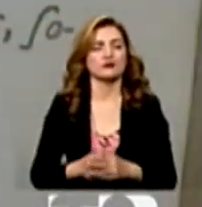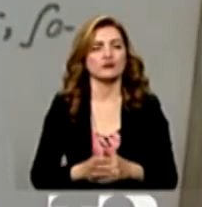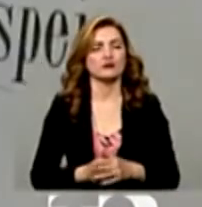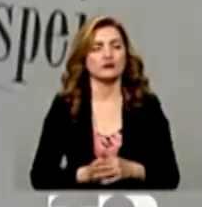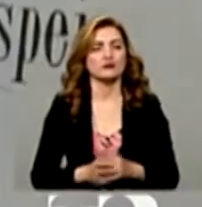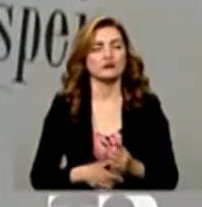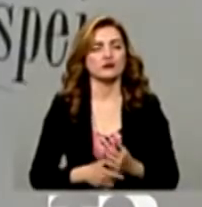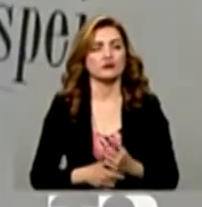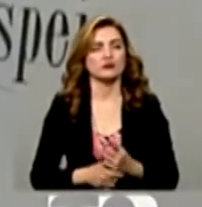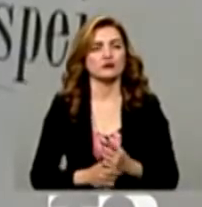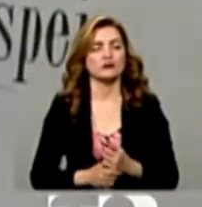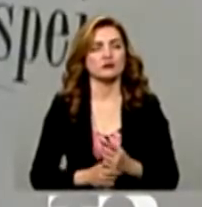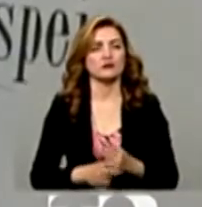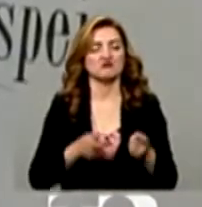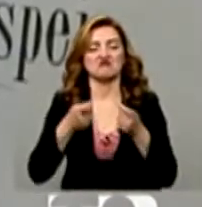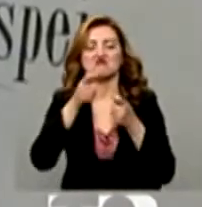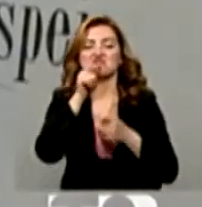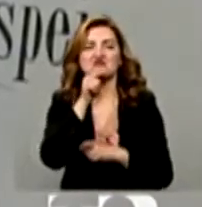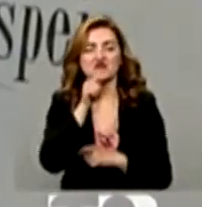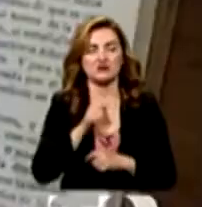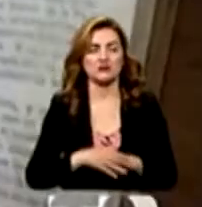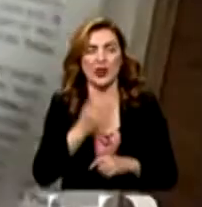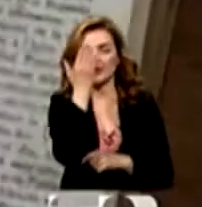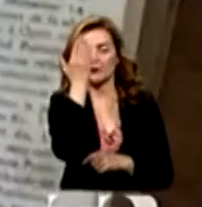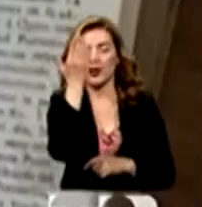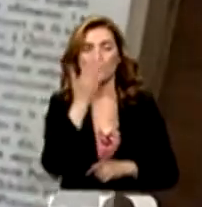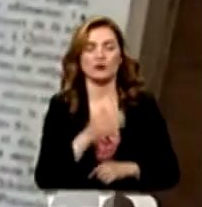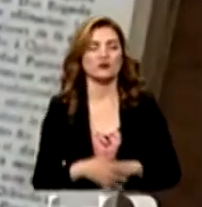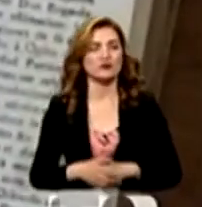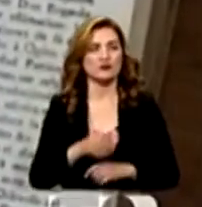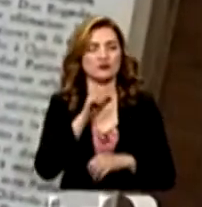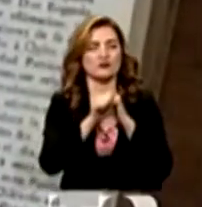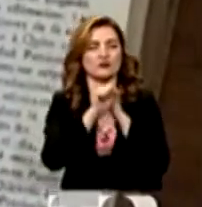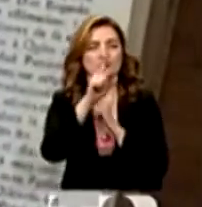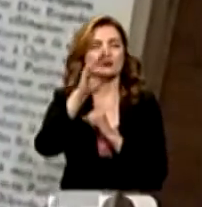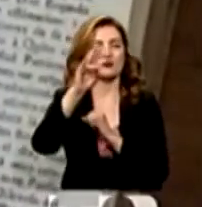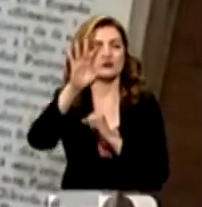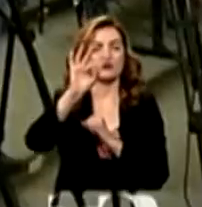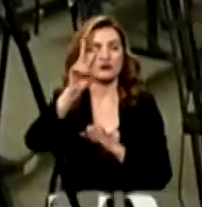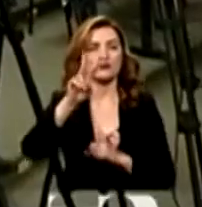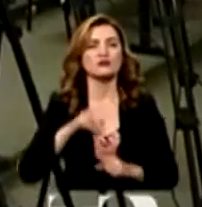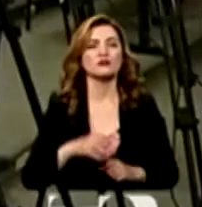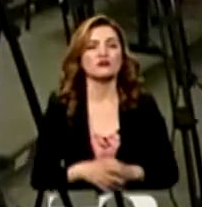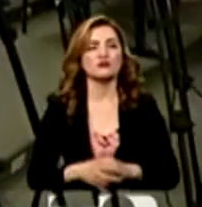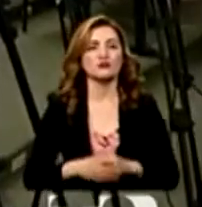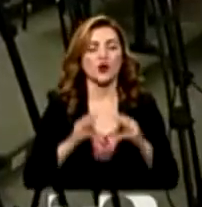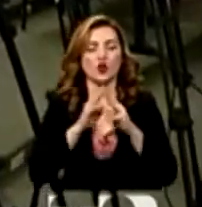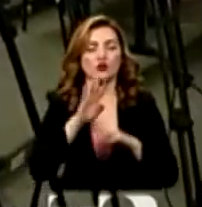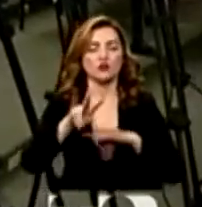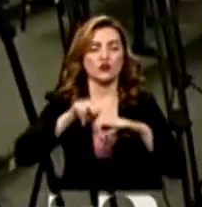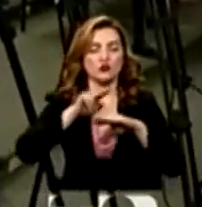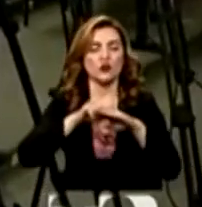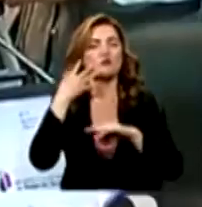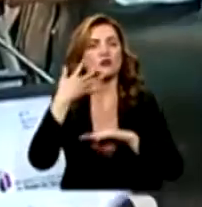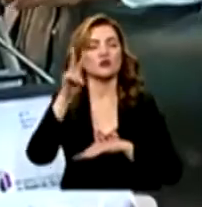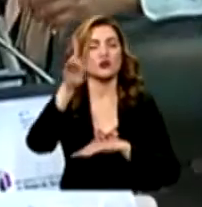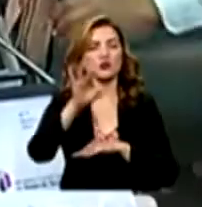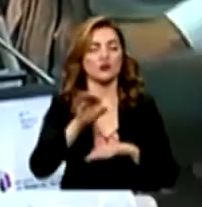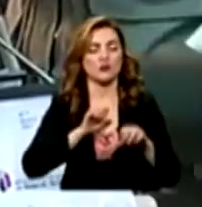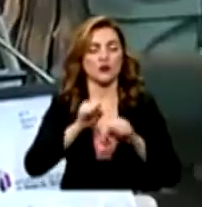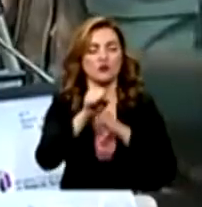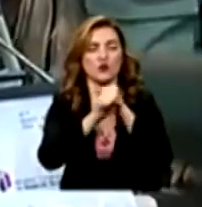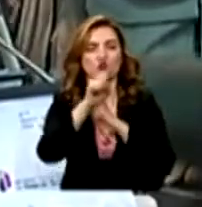Quito, bajo la dirección de Eugenio Espejo, en 1792. El Congreso Nacional, el 29